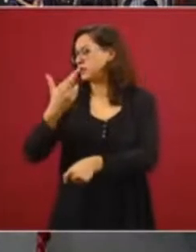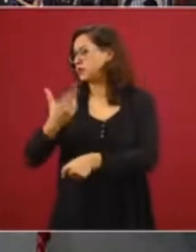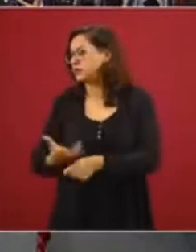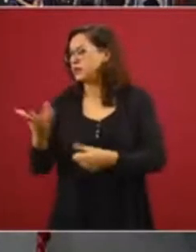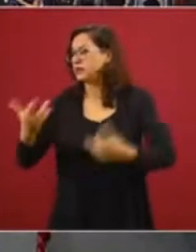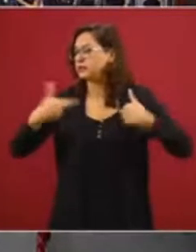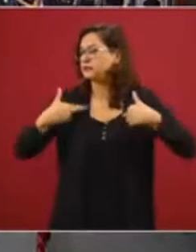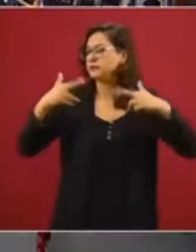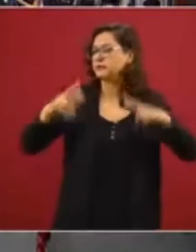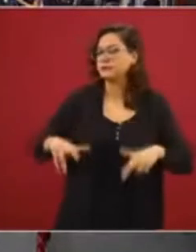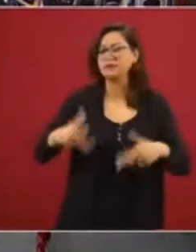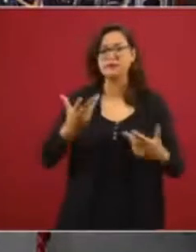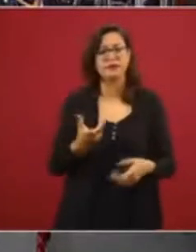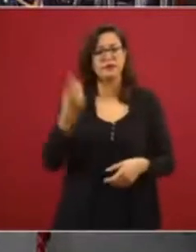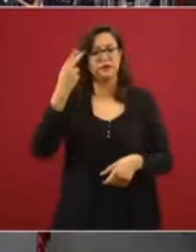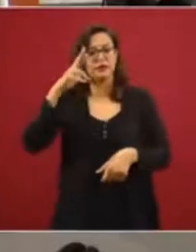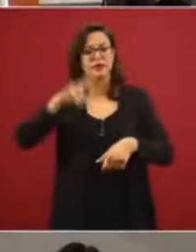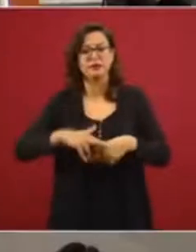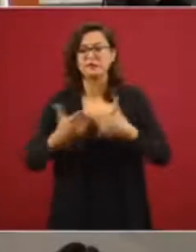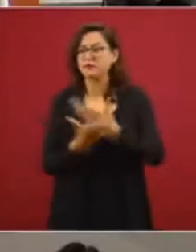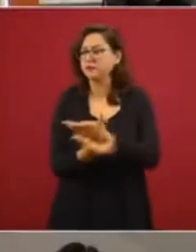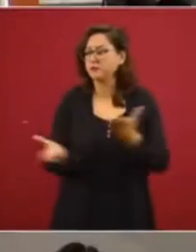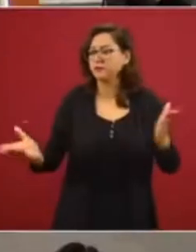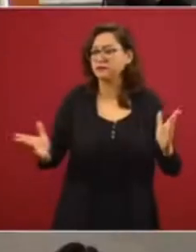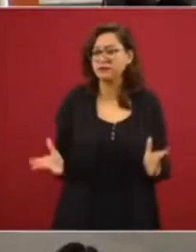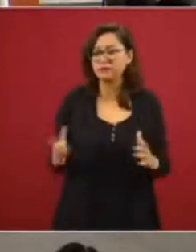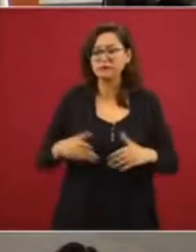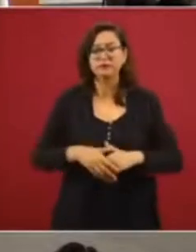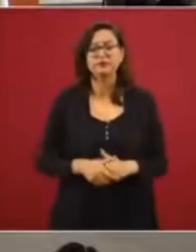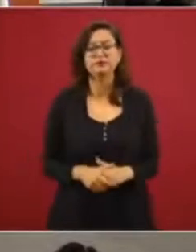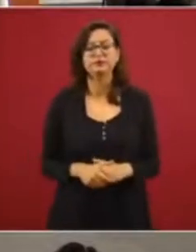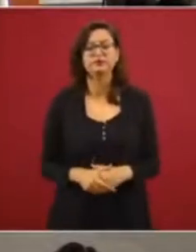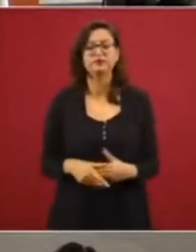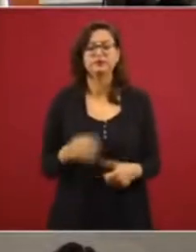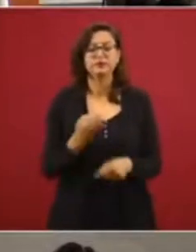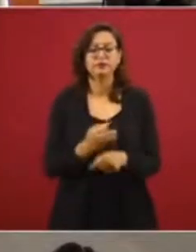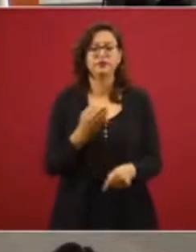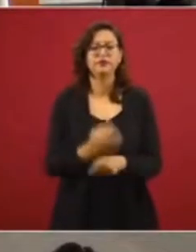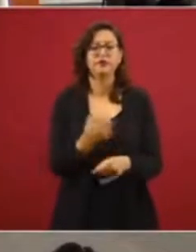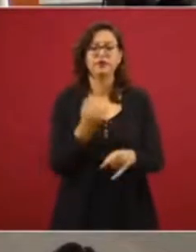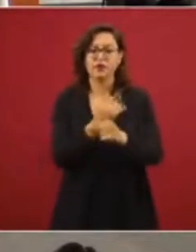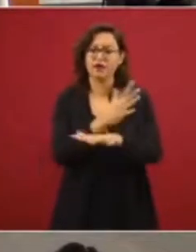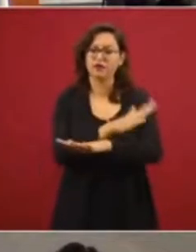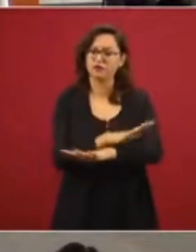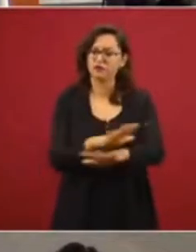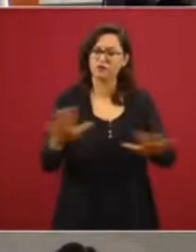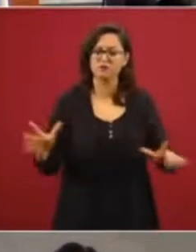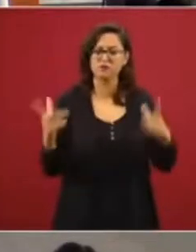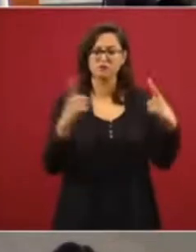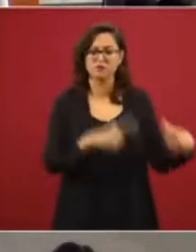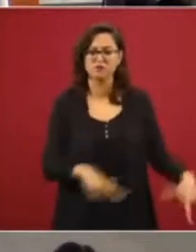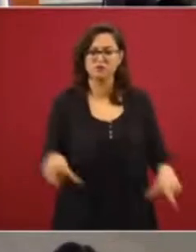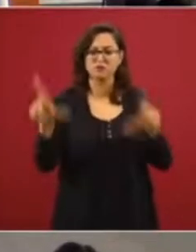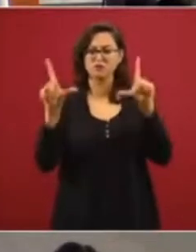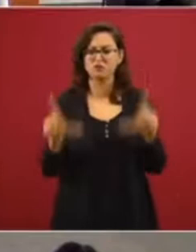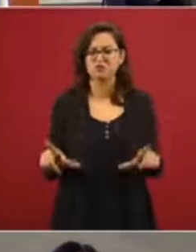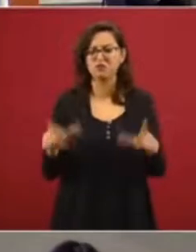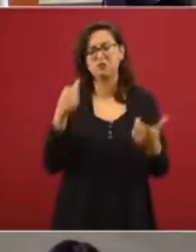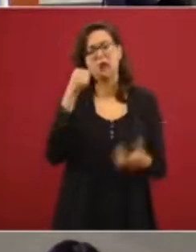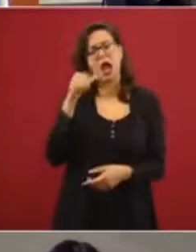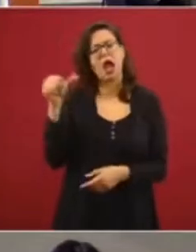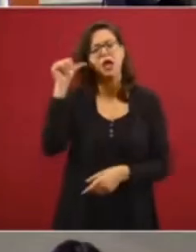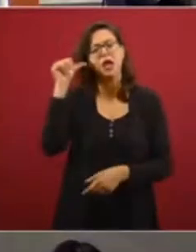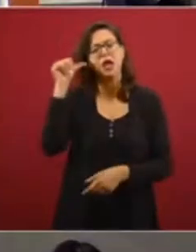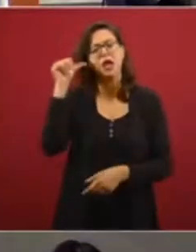Vamos a presentar entonces el informe técnico. Se me pasan la primera diapositiva, es al corte más reciente, que es el de ayer